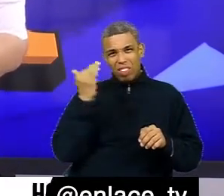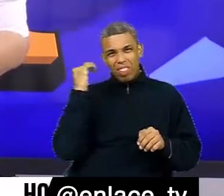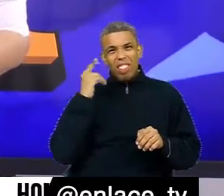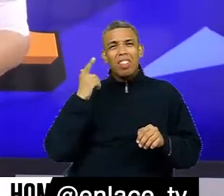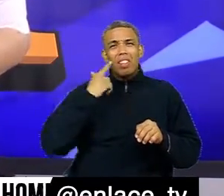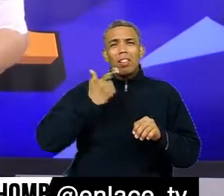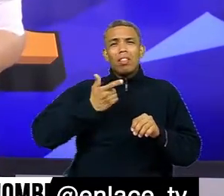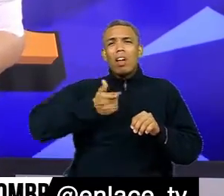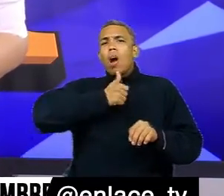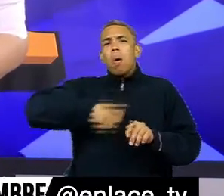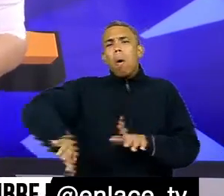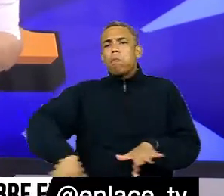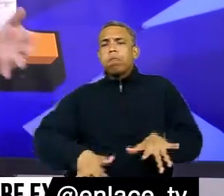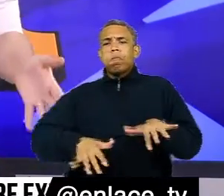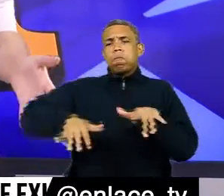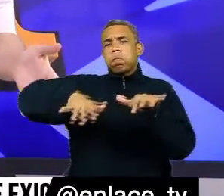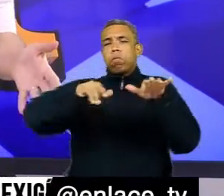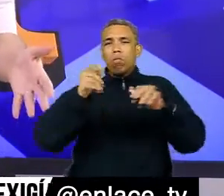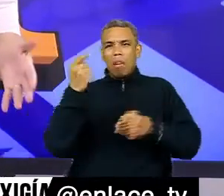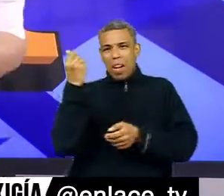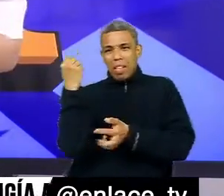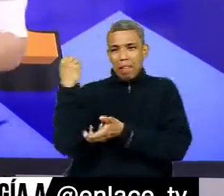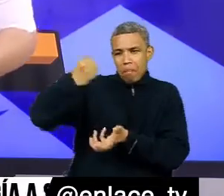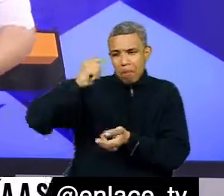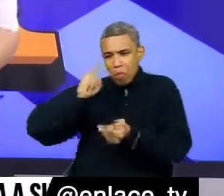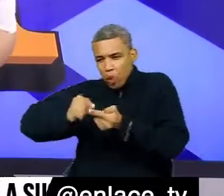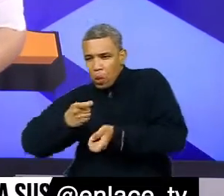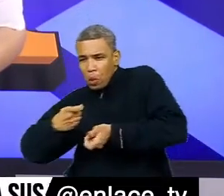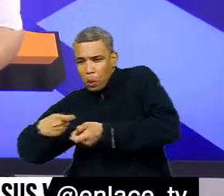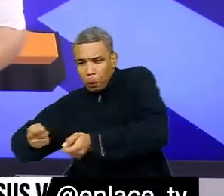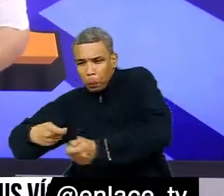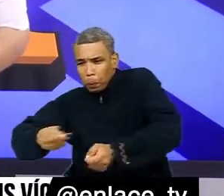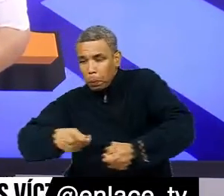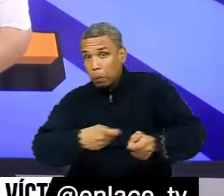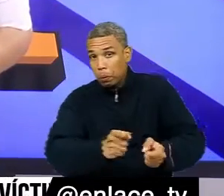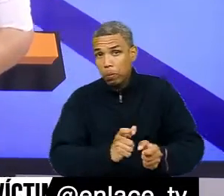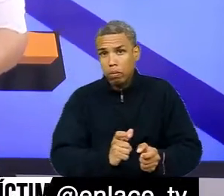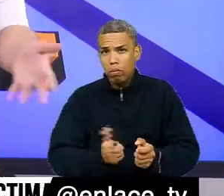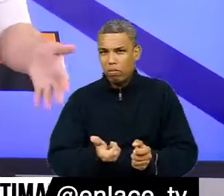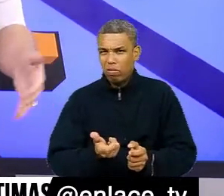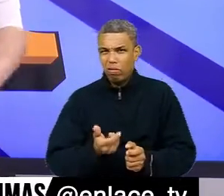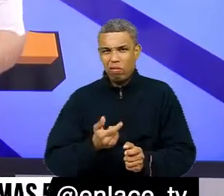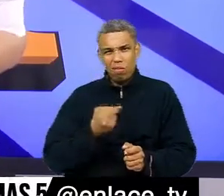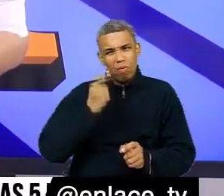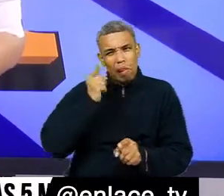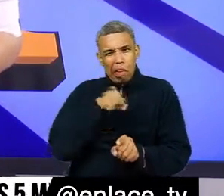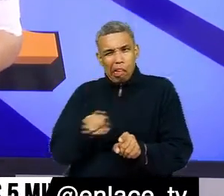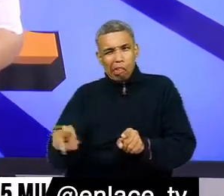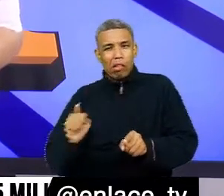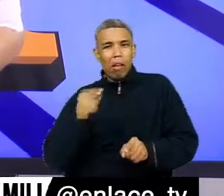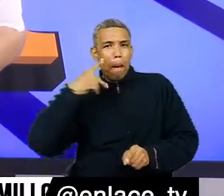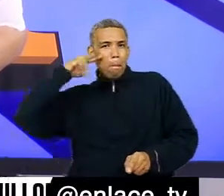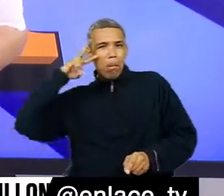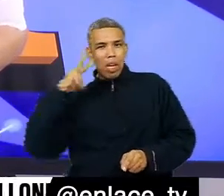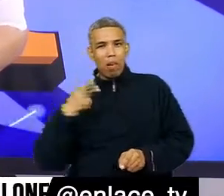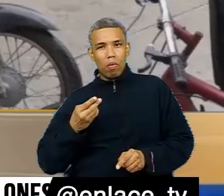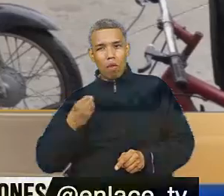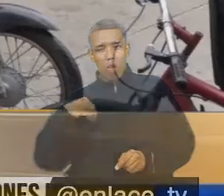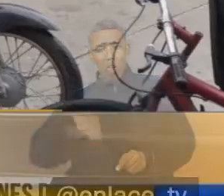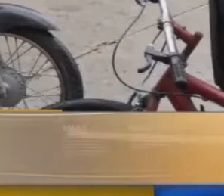sus subsidios en el 2011. Estas y otras informaciones serán tratadas en la presente emisión. Bienvenidos al noticiero que usted quiere ver.